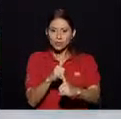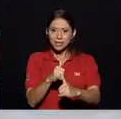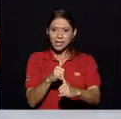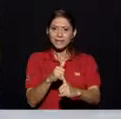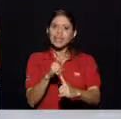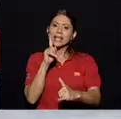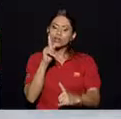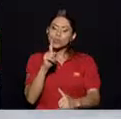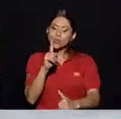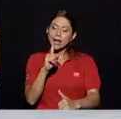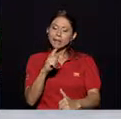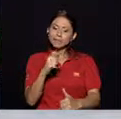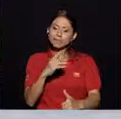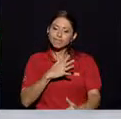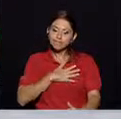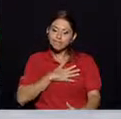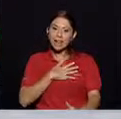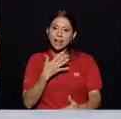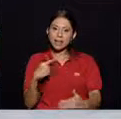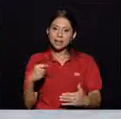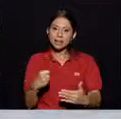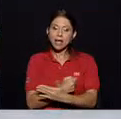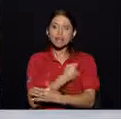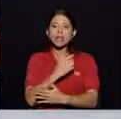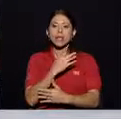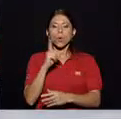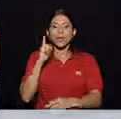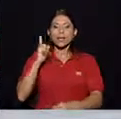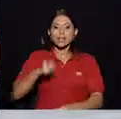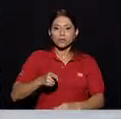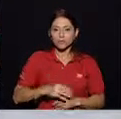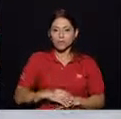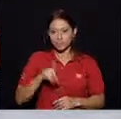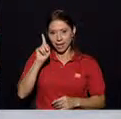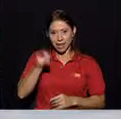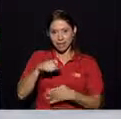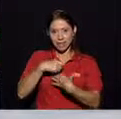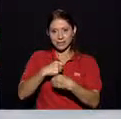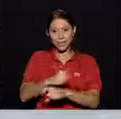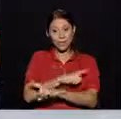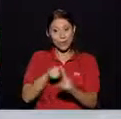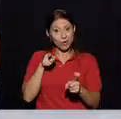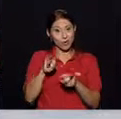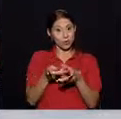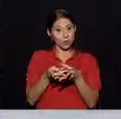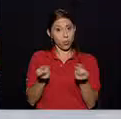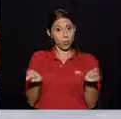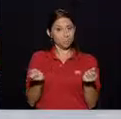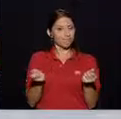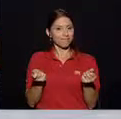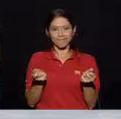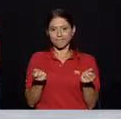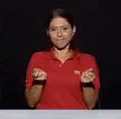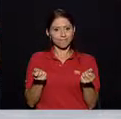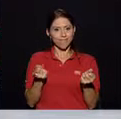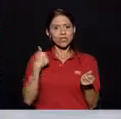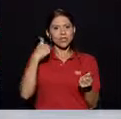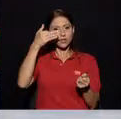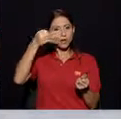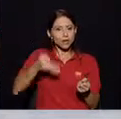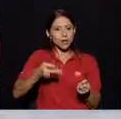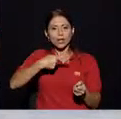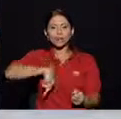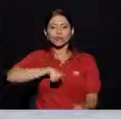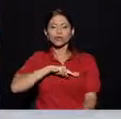creo que nos hemos equivocado como comunidad costarricense en enfocar nuestros esfuerzos hacia la denuncia y